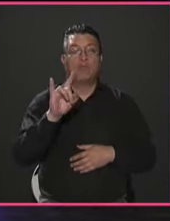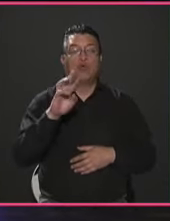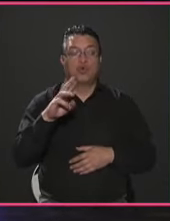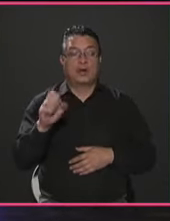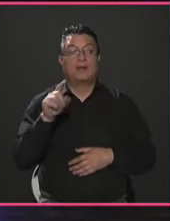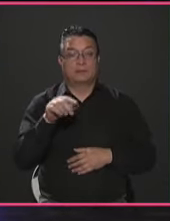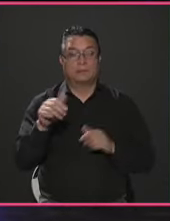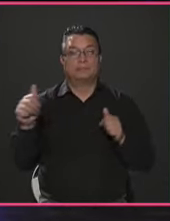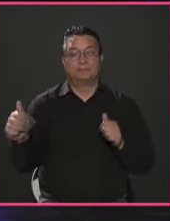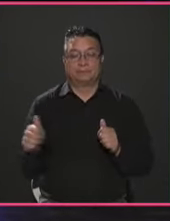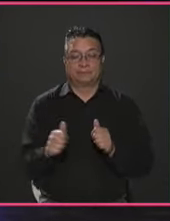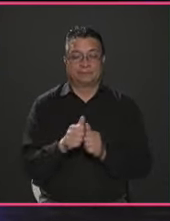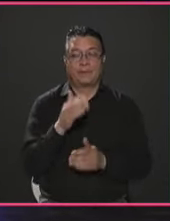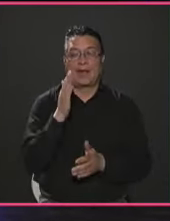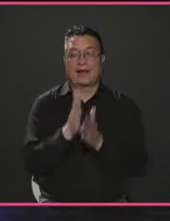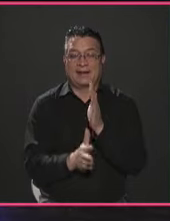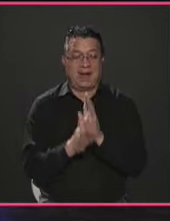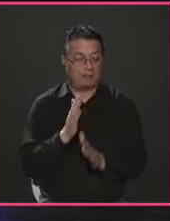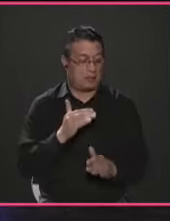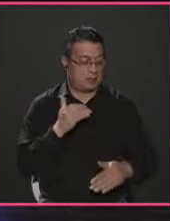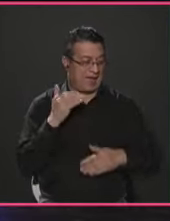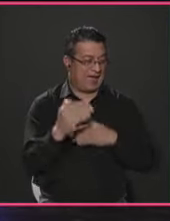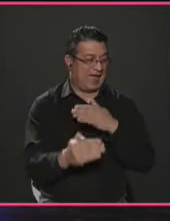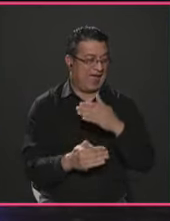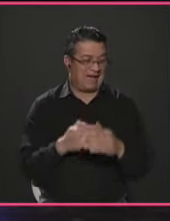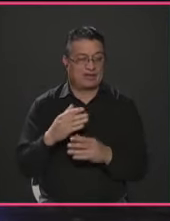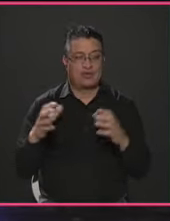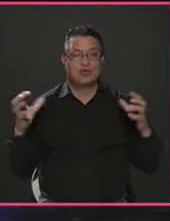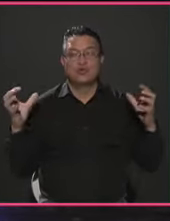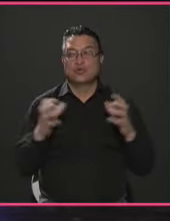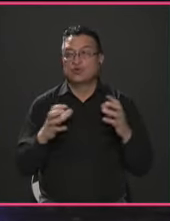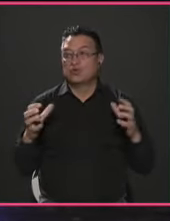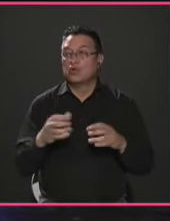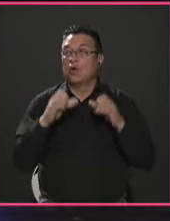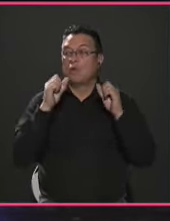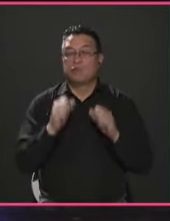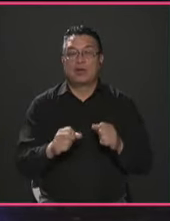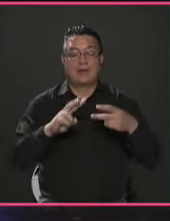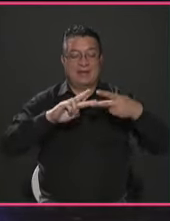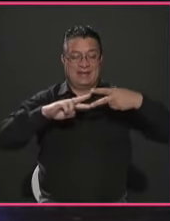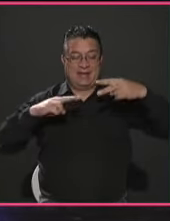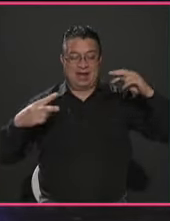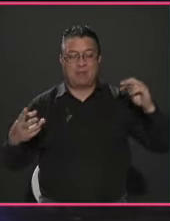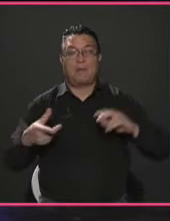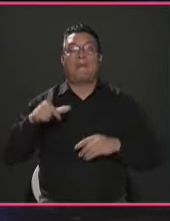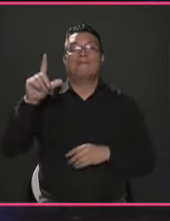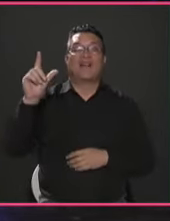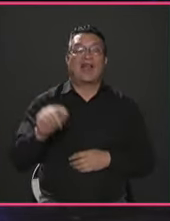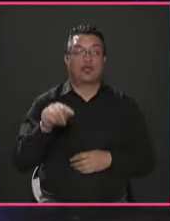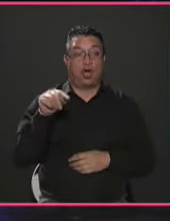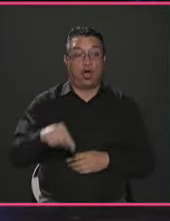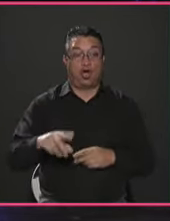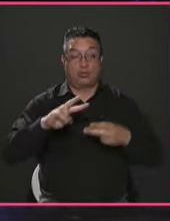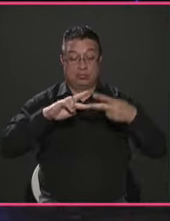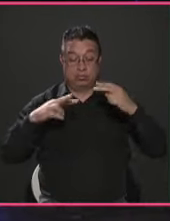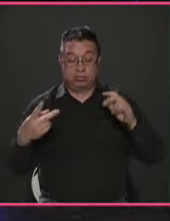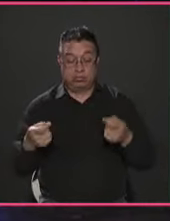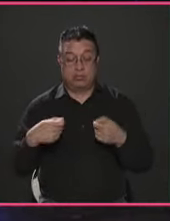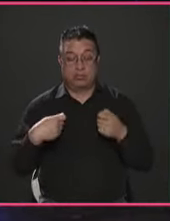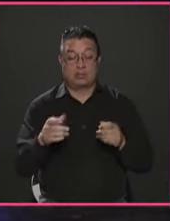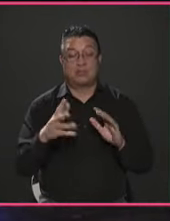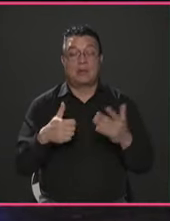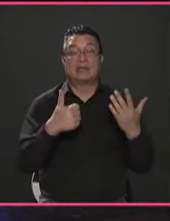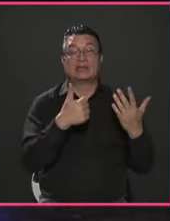estamos acercando rápidamente y muy avanzad a genomas muy baratos de hecho hoy día un genoma puede costar alrededor